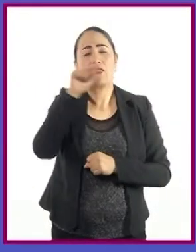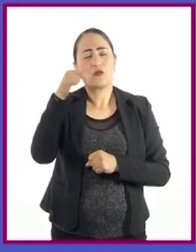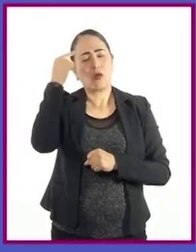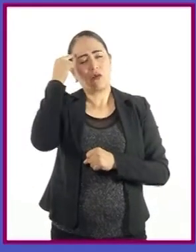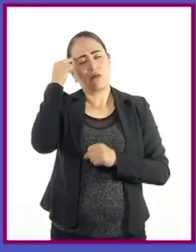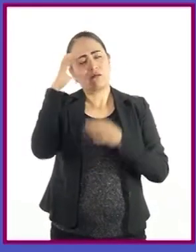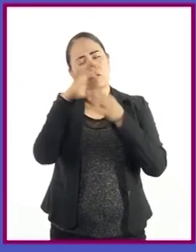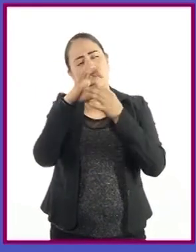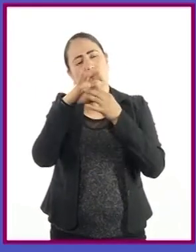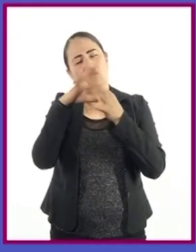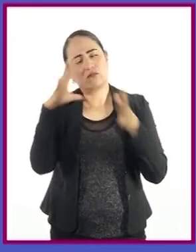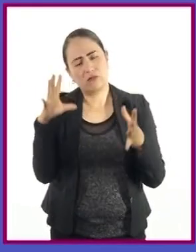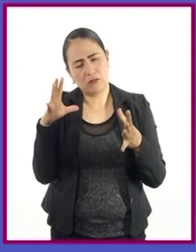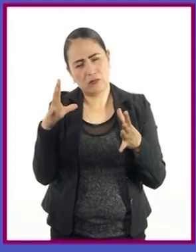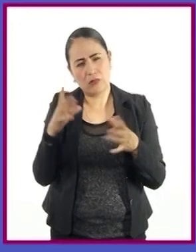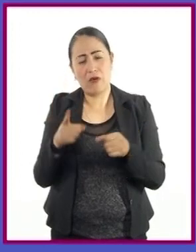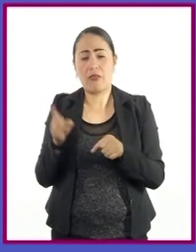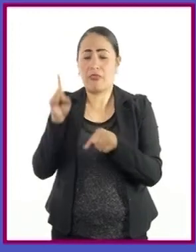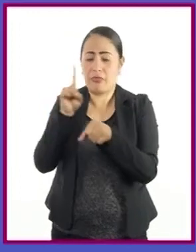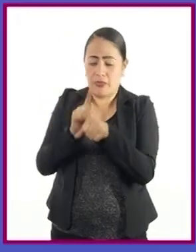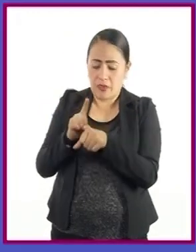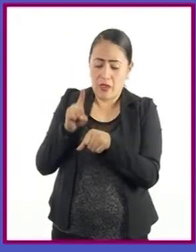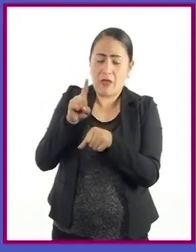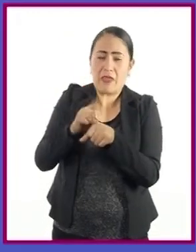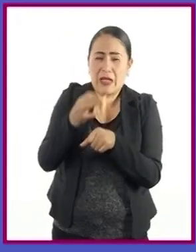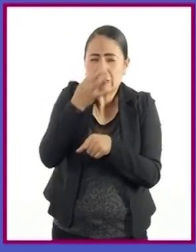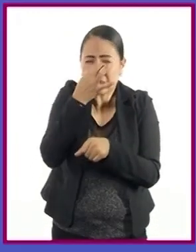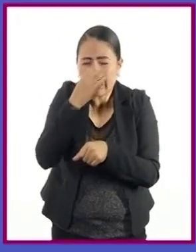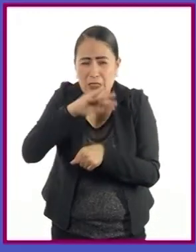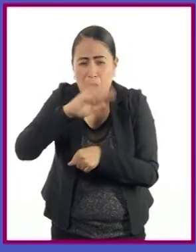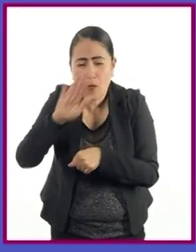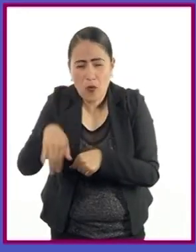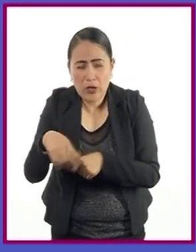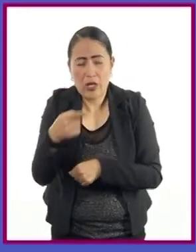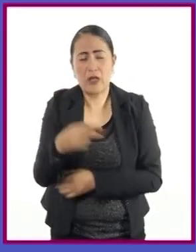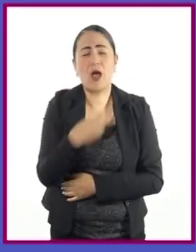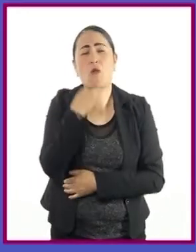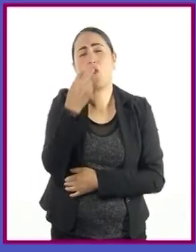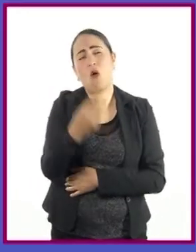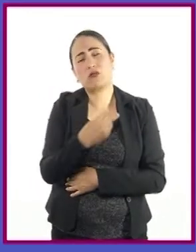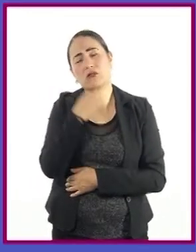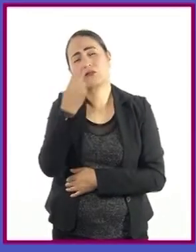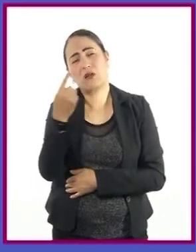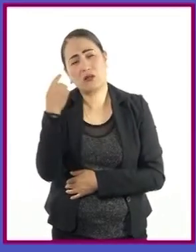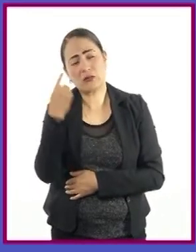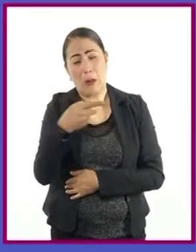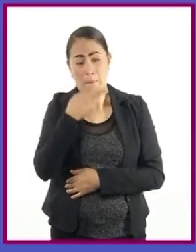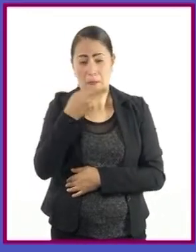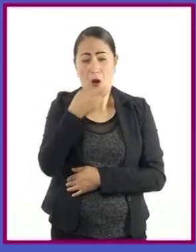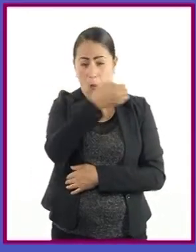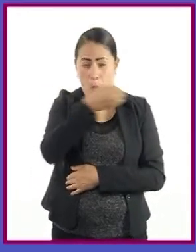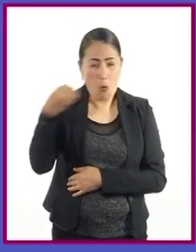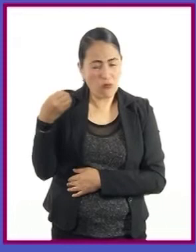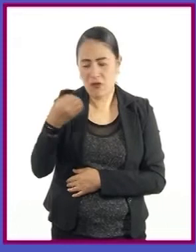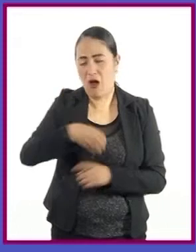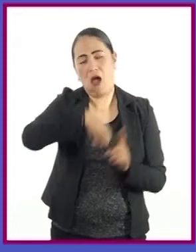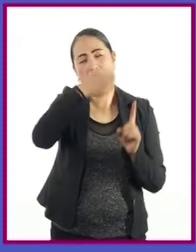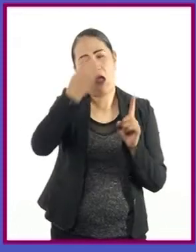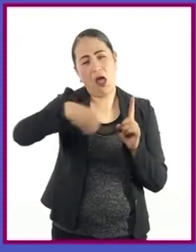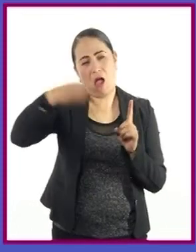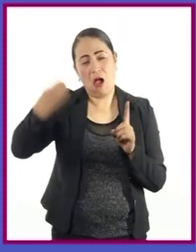conocimiento. Los 2 días finales deliró sin cesar a media voz. Las luces continuaban fúnebremente encendidas